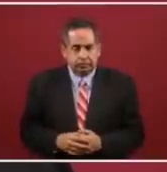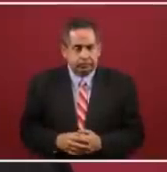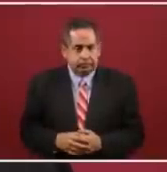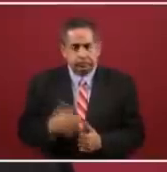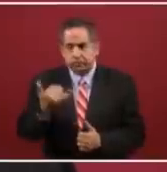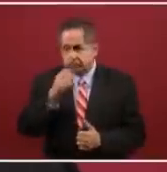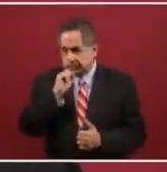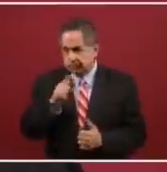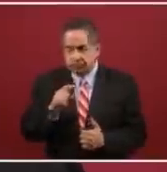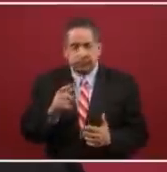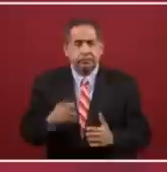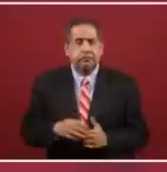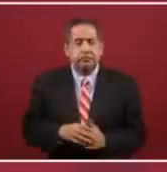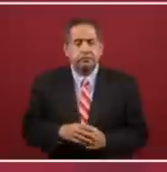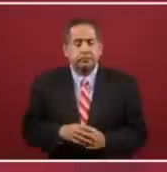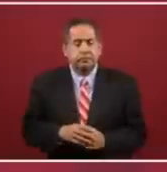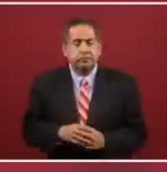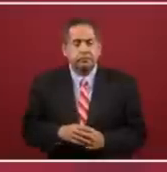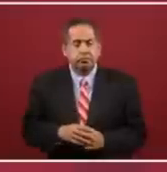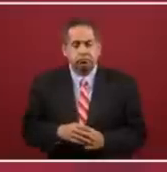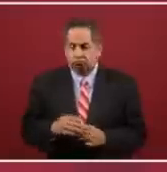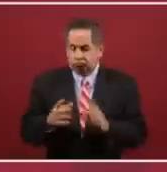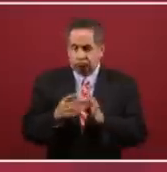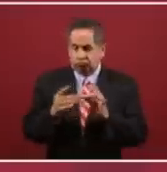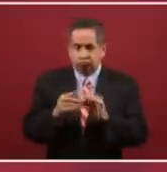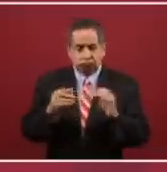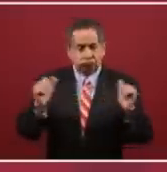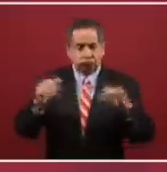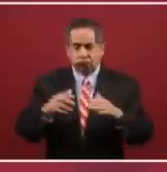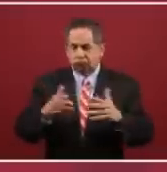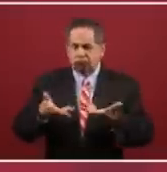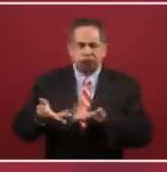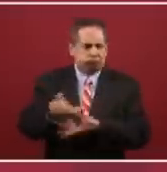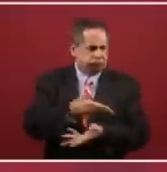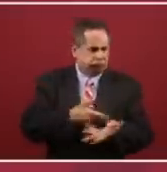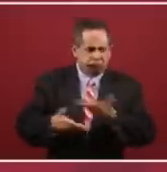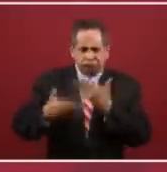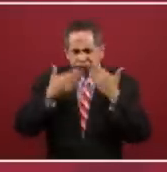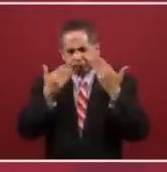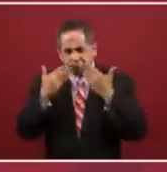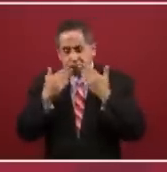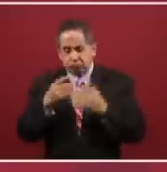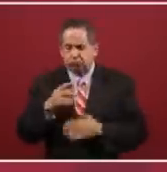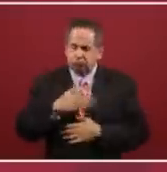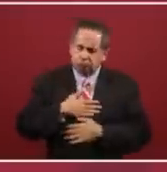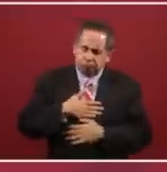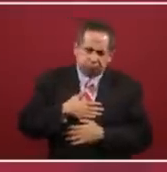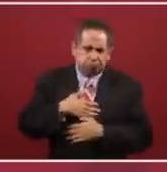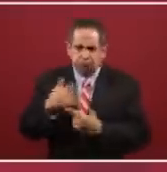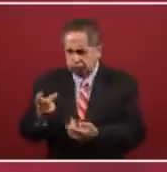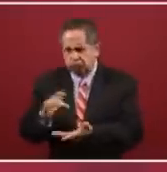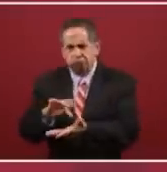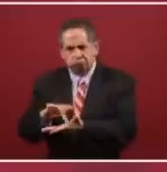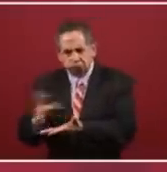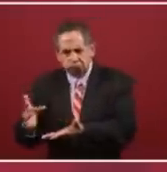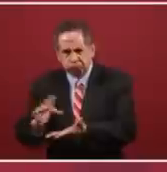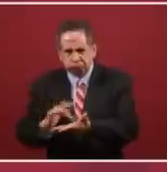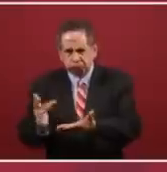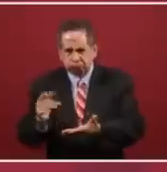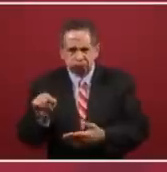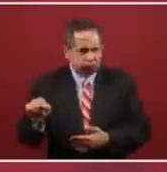Y fue un encuentro muy cordial. Yo les agradecí